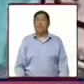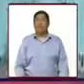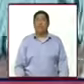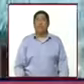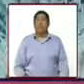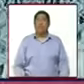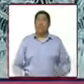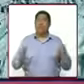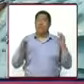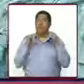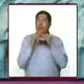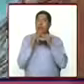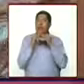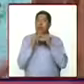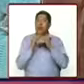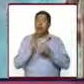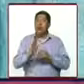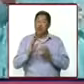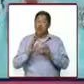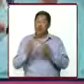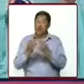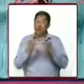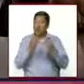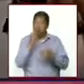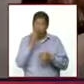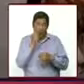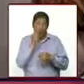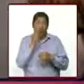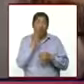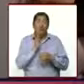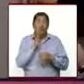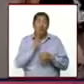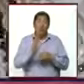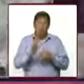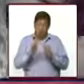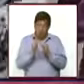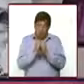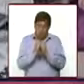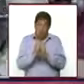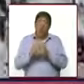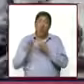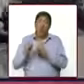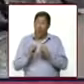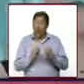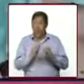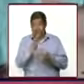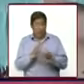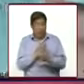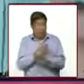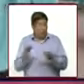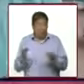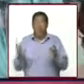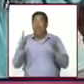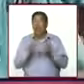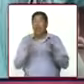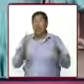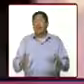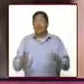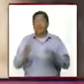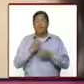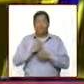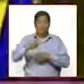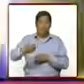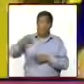La Paz. Los aniversarios de los bloques son los cumpleaños que celebran junto a su fraternidad, organizado desde una misa, uniformidad, hasta una recepción